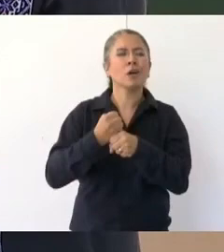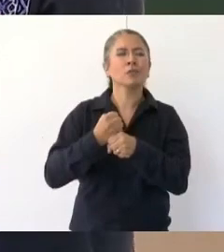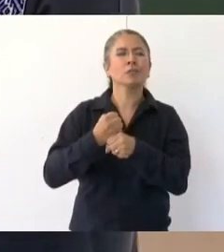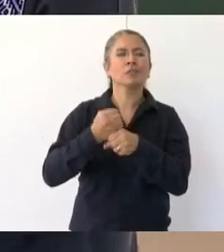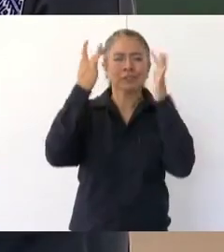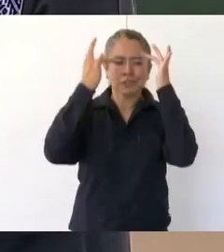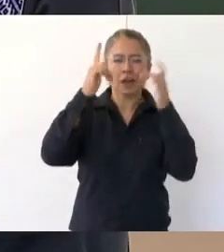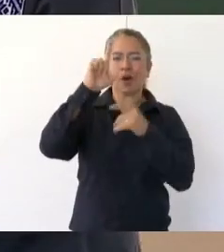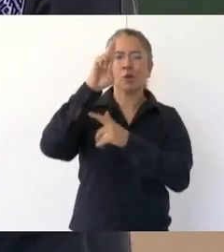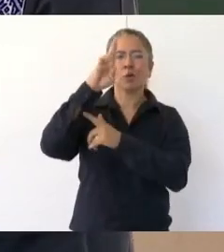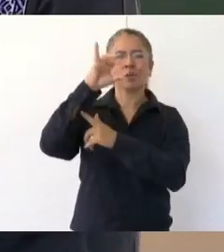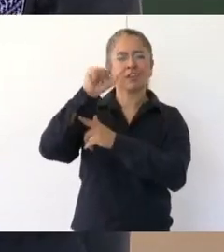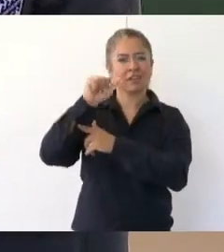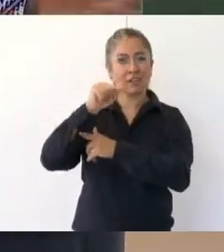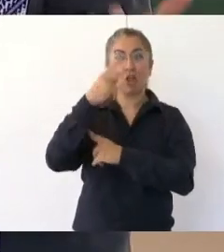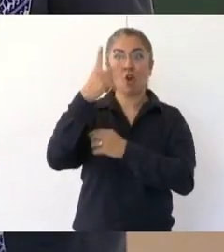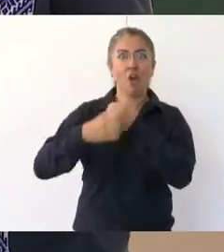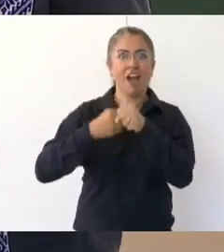gran aeropuerto.